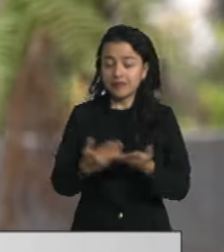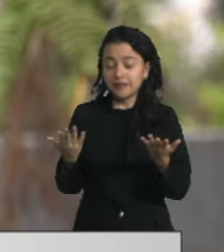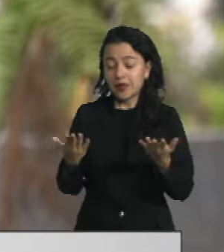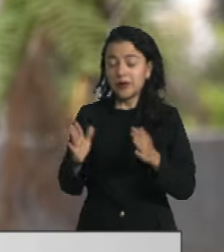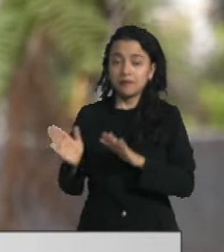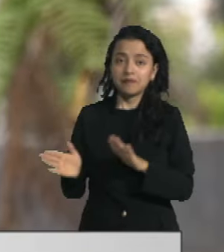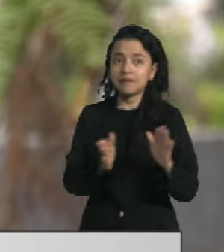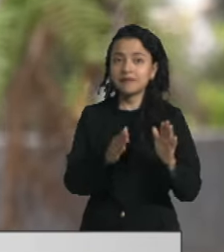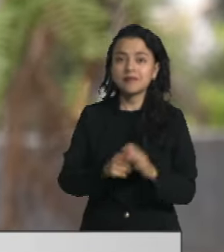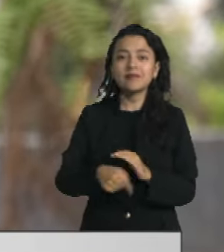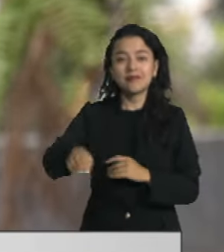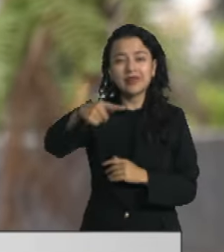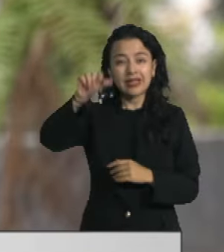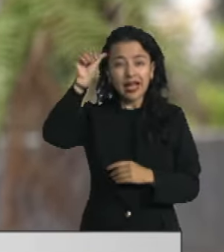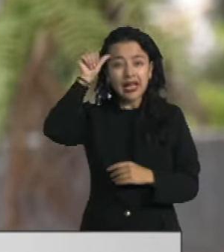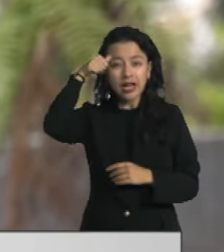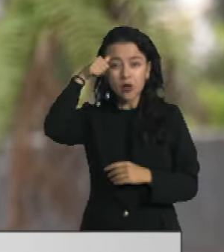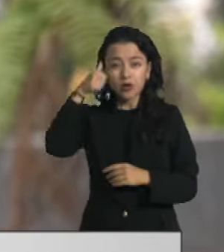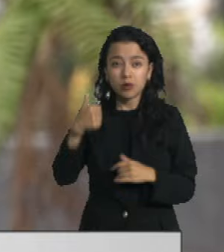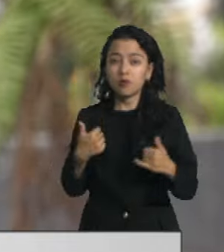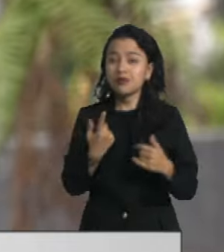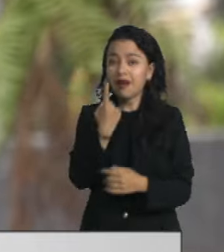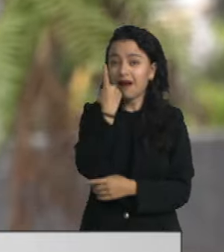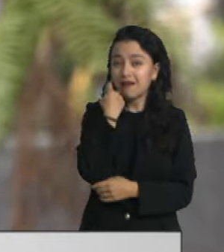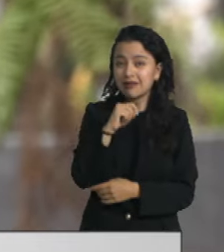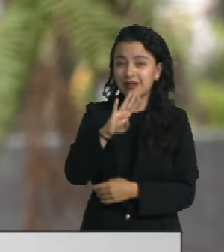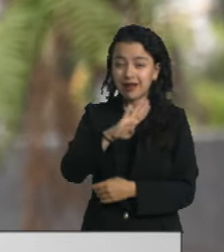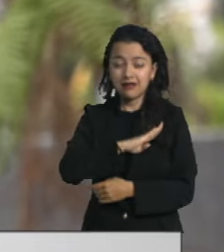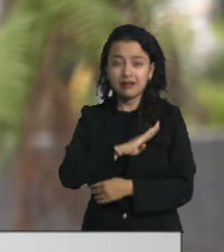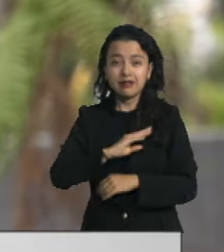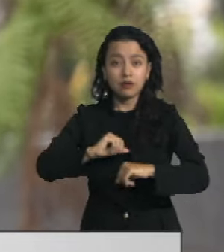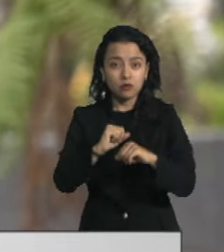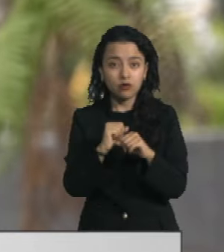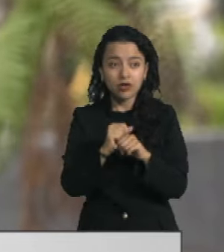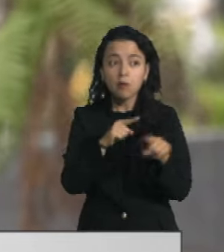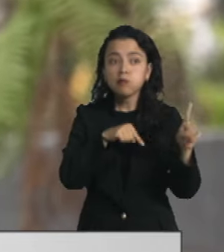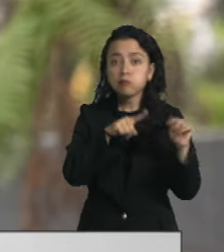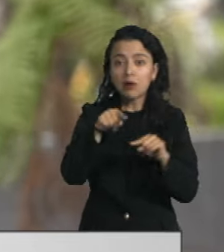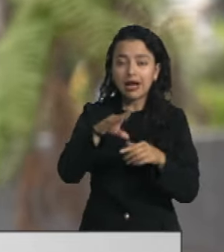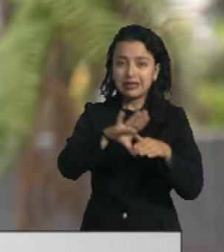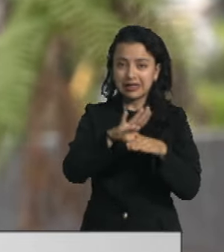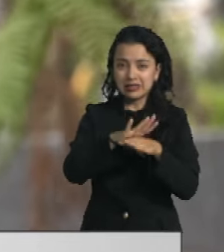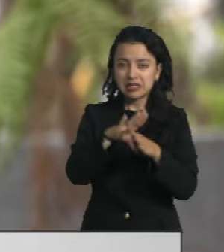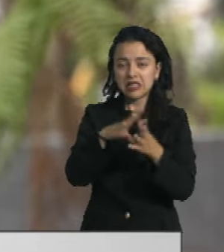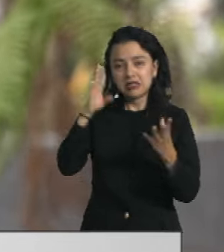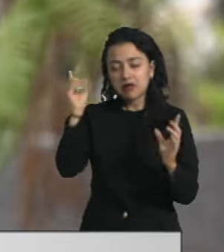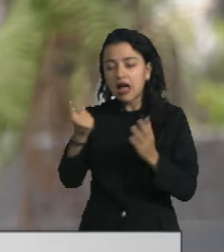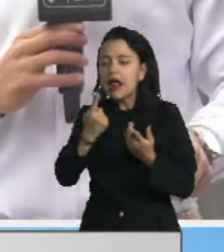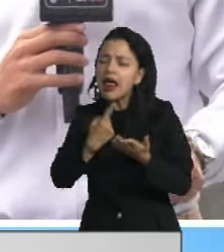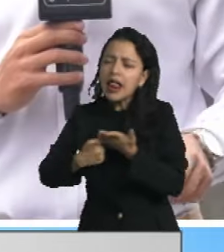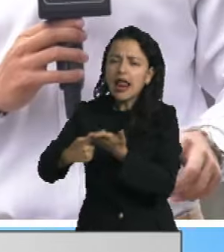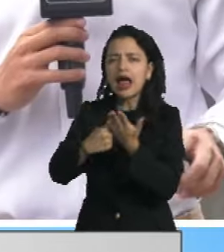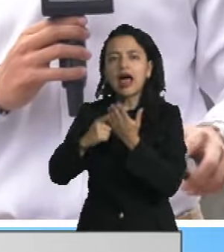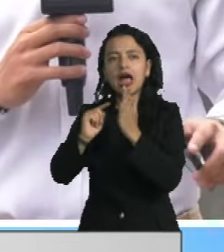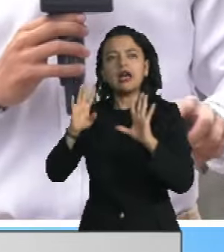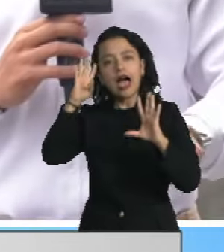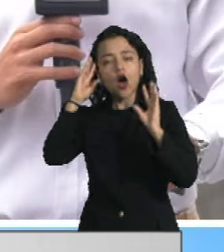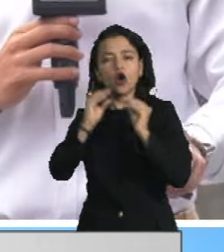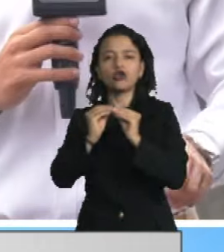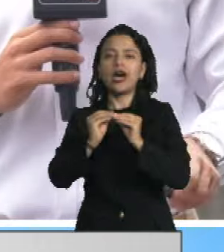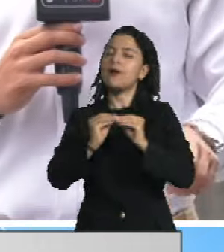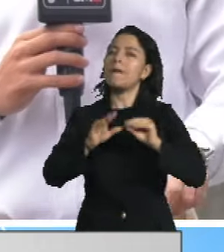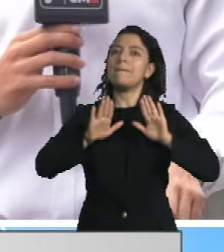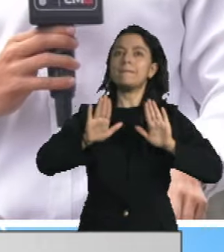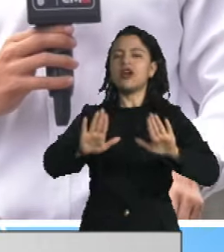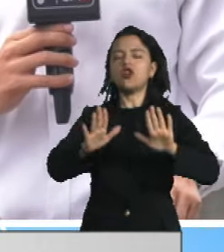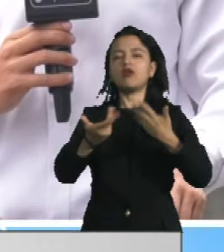cambiamos de tema porque recordemos que el día de ayer la alcaldía de Bogotá y los taxistas llegaron a un acuerdo para levantar ese paro que había orquestado